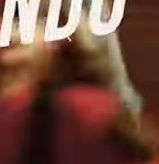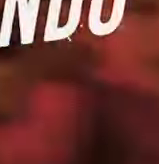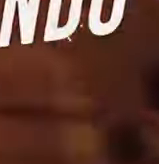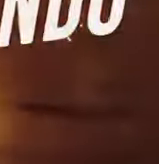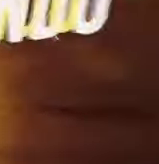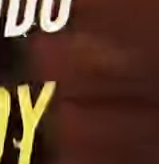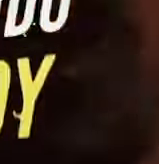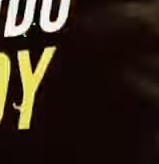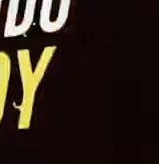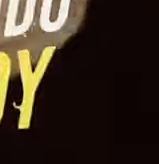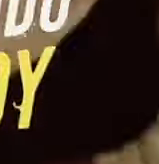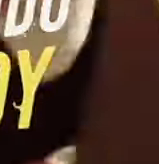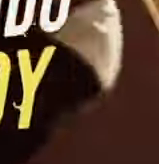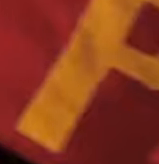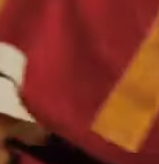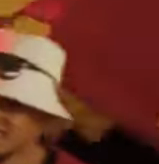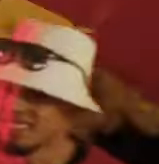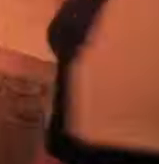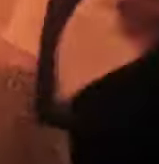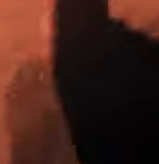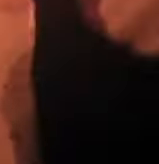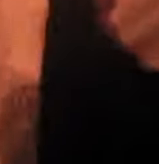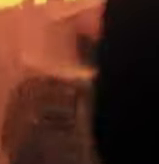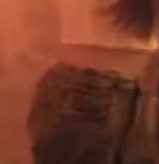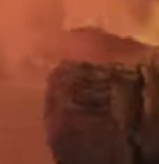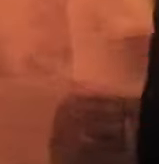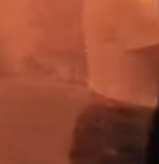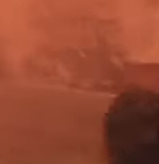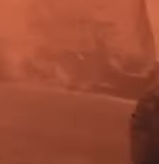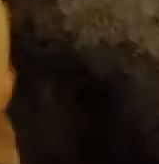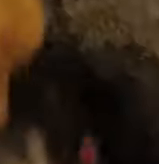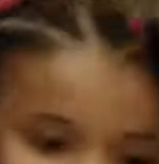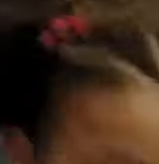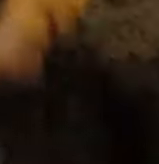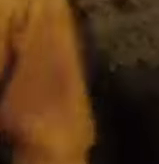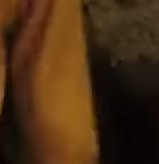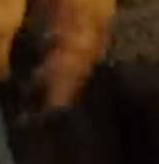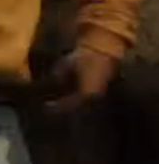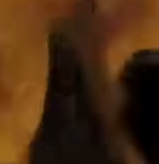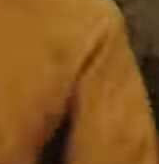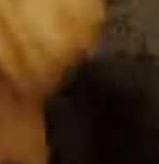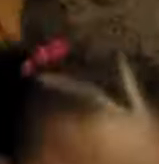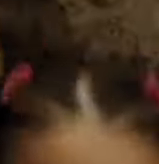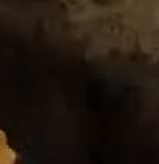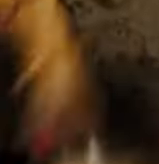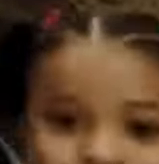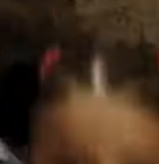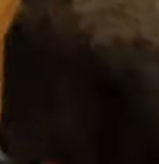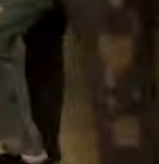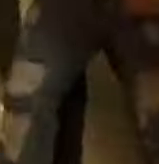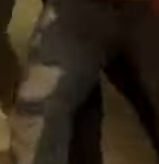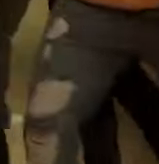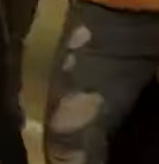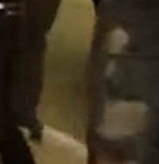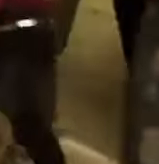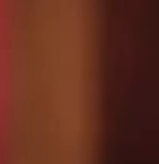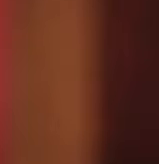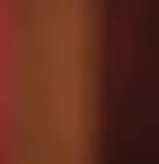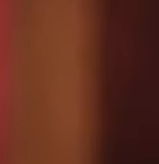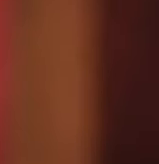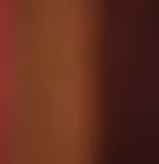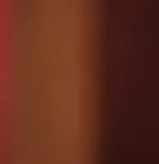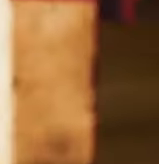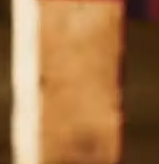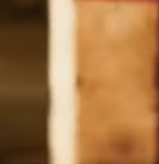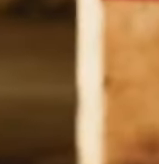México lindo merece hoy. Ay, a la izquierda toma el corazón. Vete, vete,